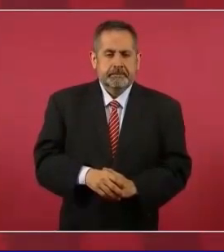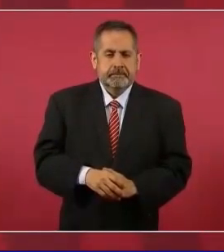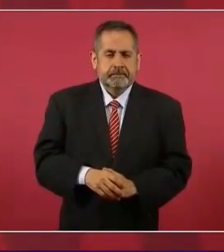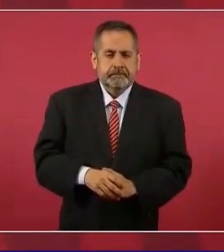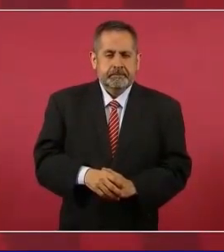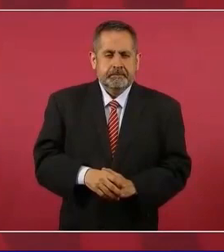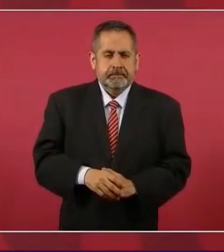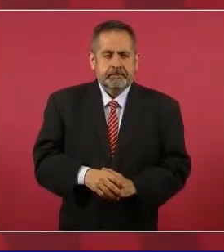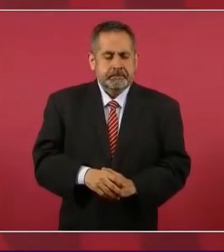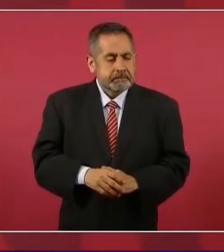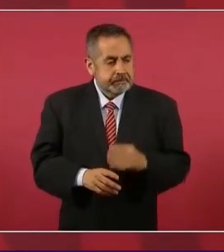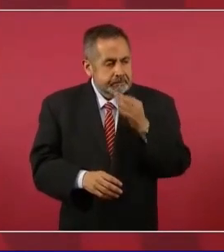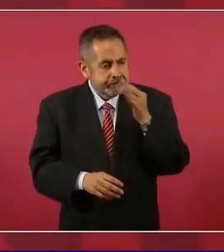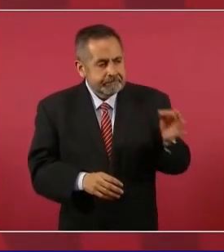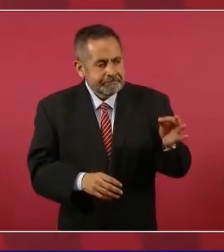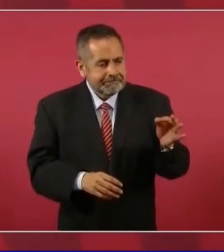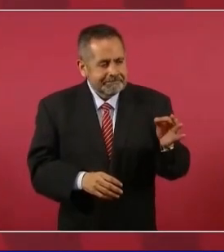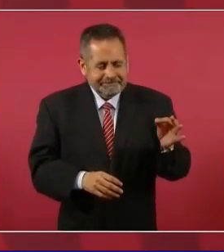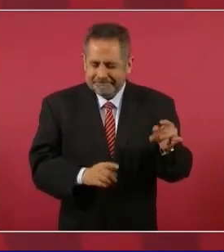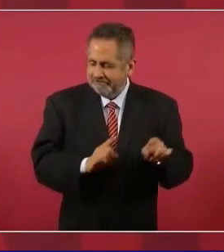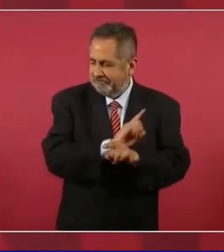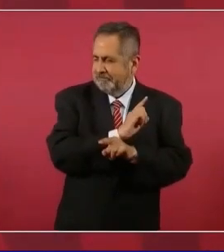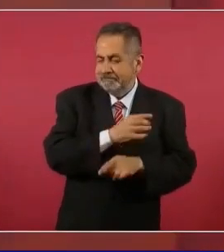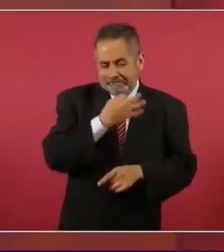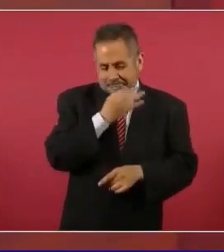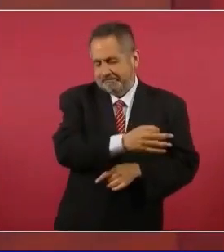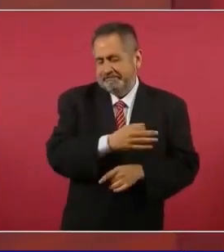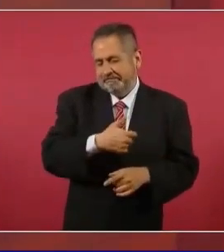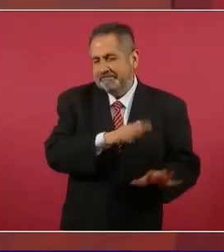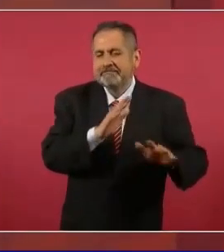Y desquitarnos un poquito